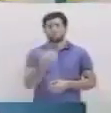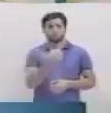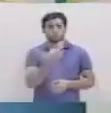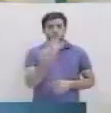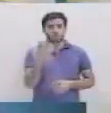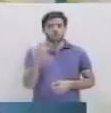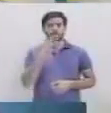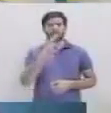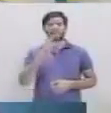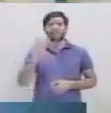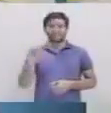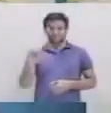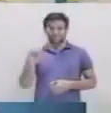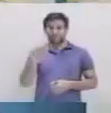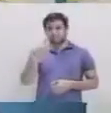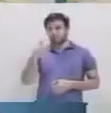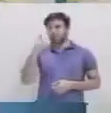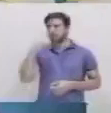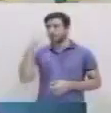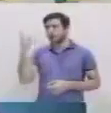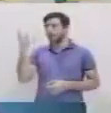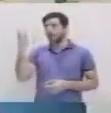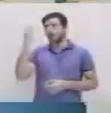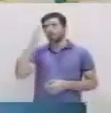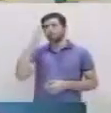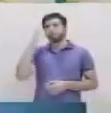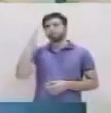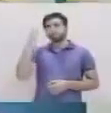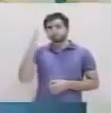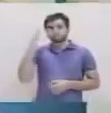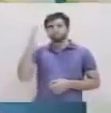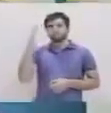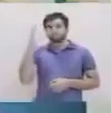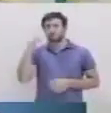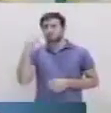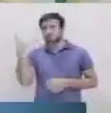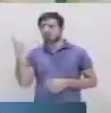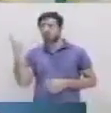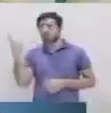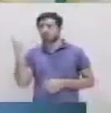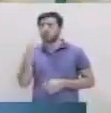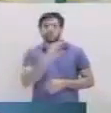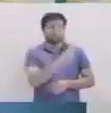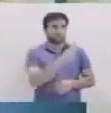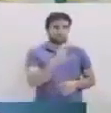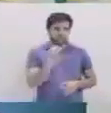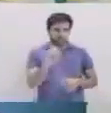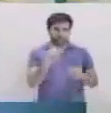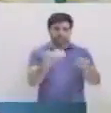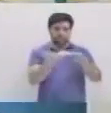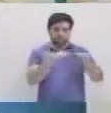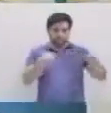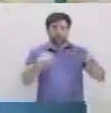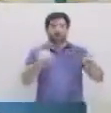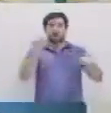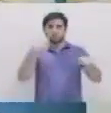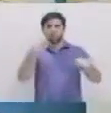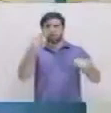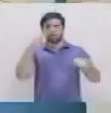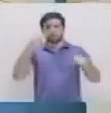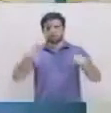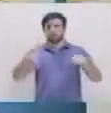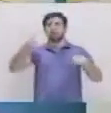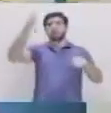un número 30, ¿sí? Pensemos que esto simboliza la altura de un